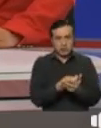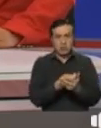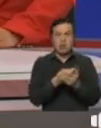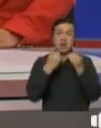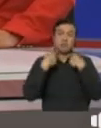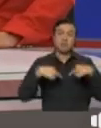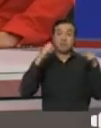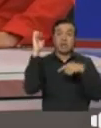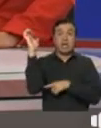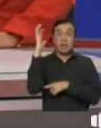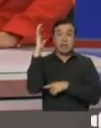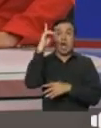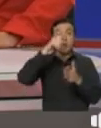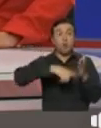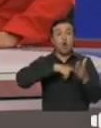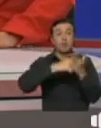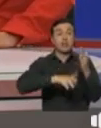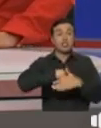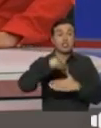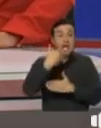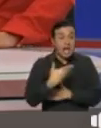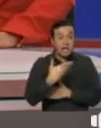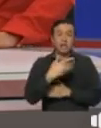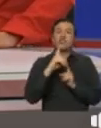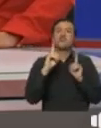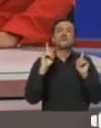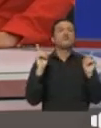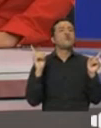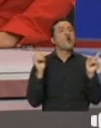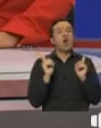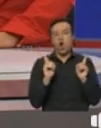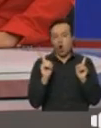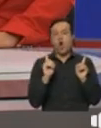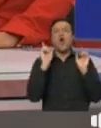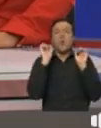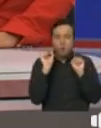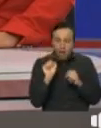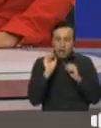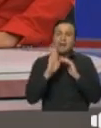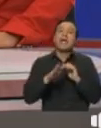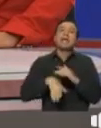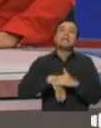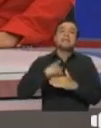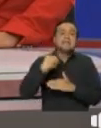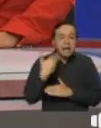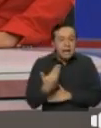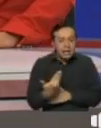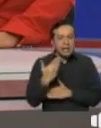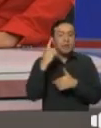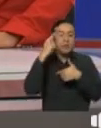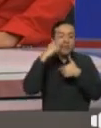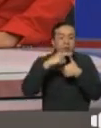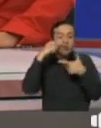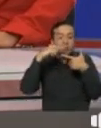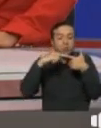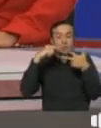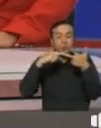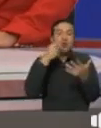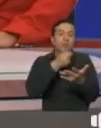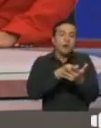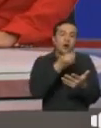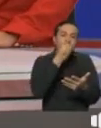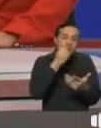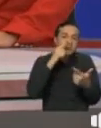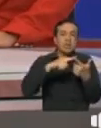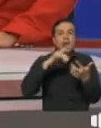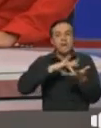de queda? No. Hasta el momento no se ha decretado toque de queda, pero sí la restricción de movilización ciudadana